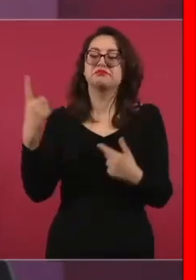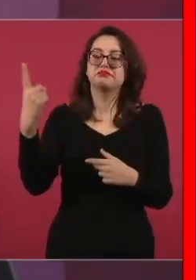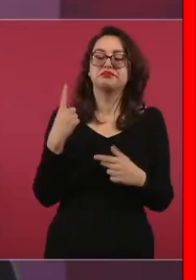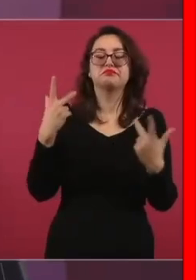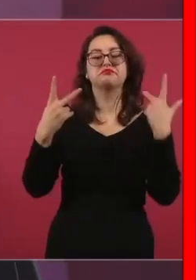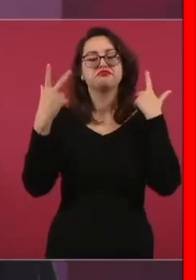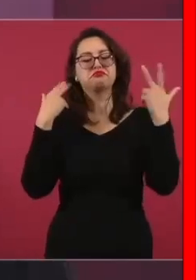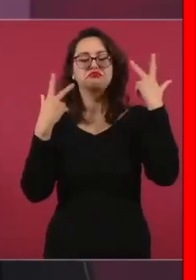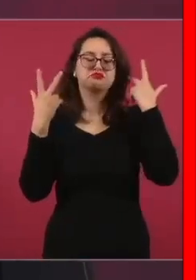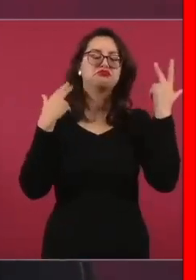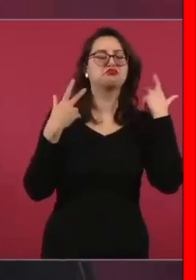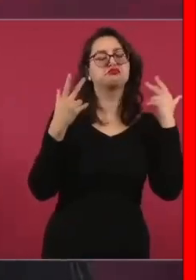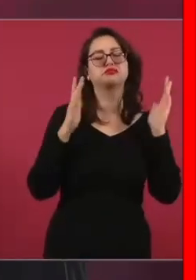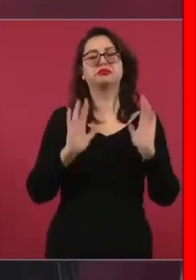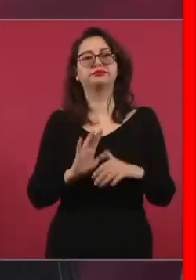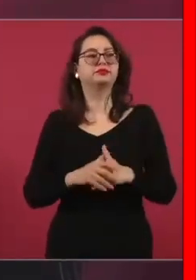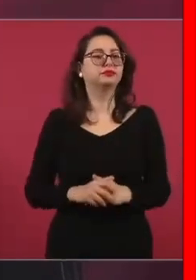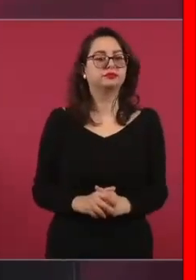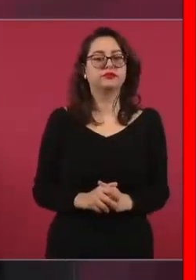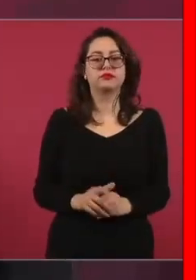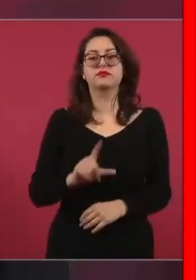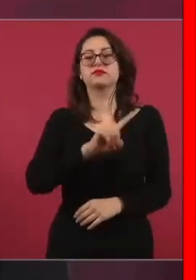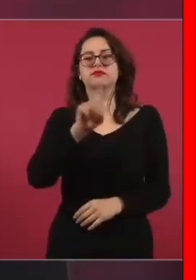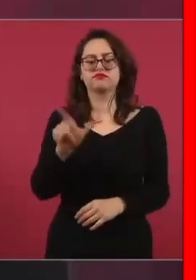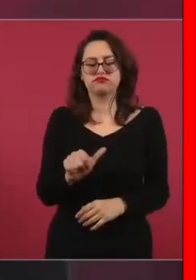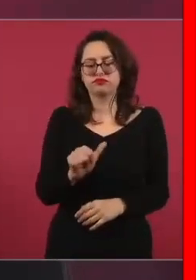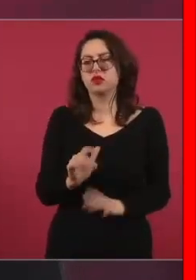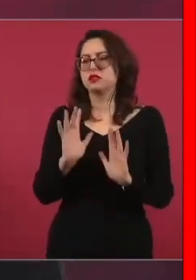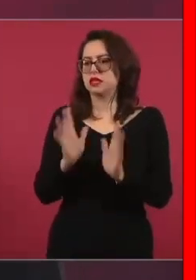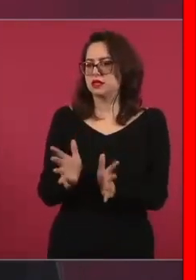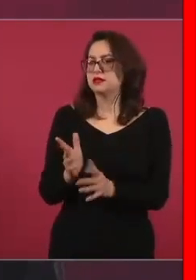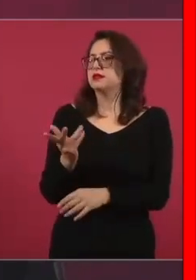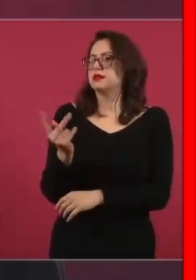y ya después de eso ya puse